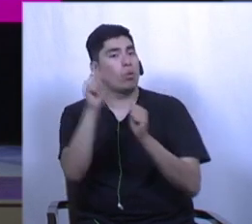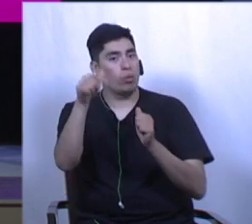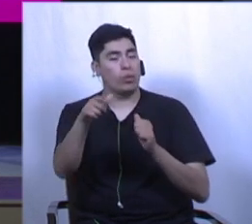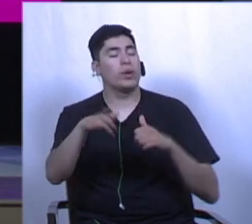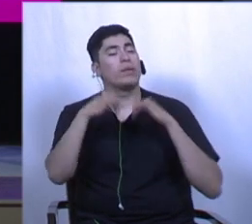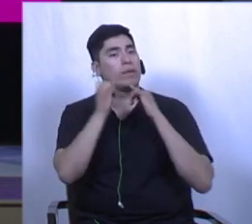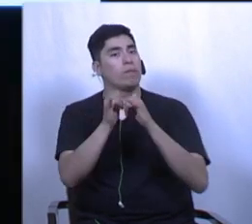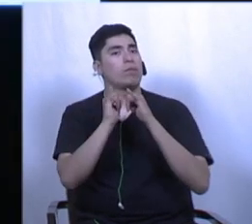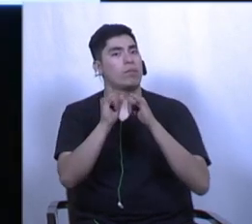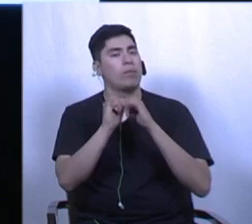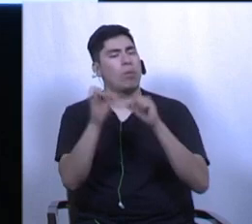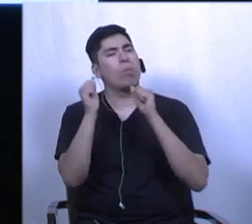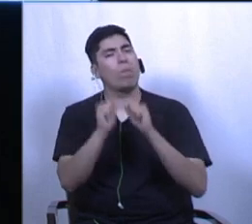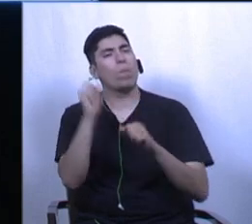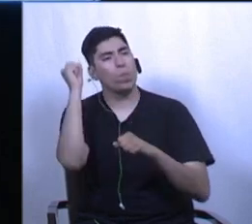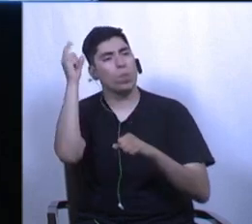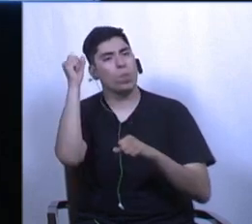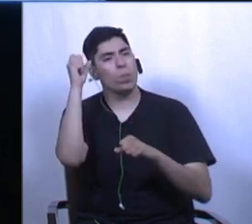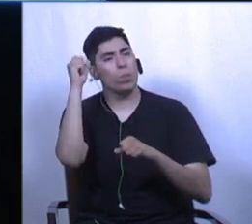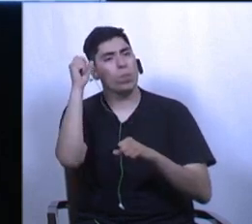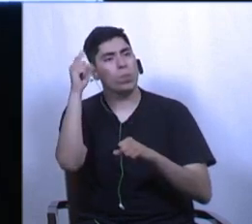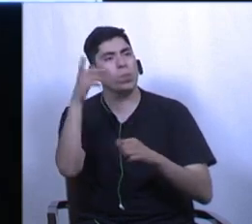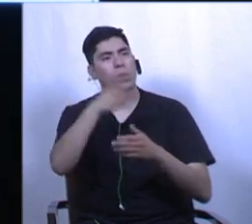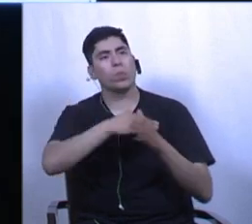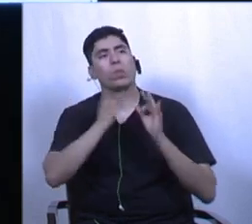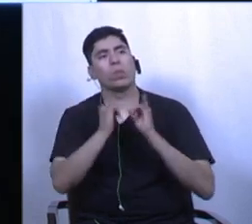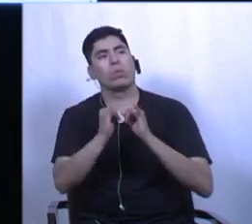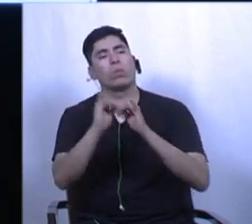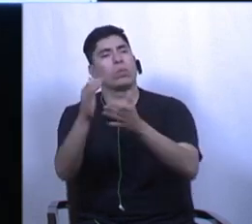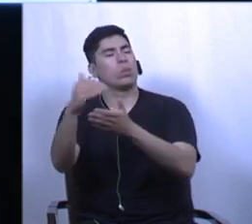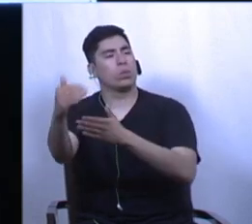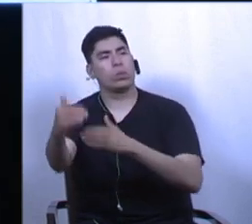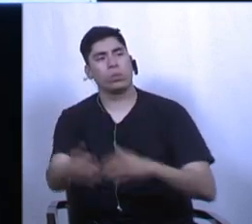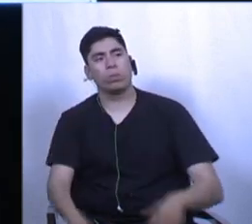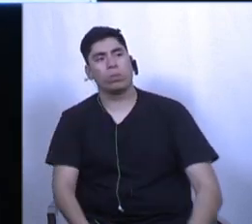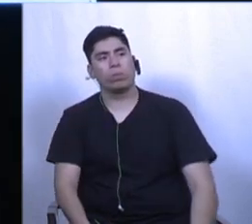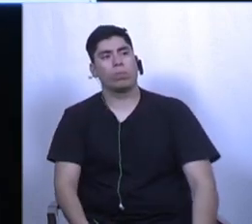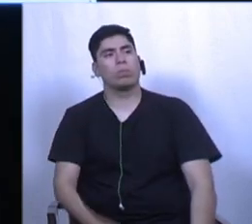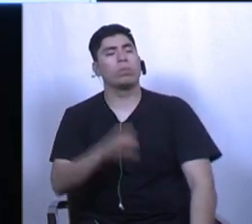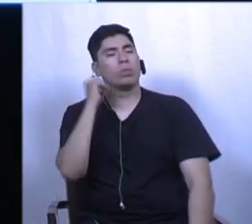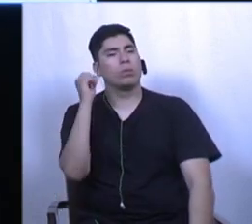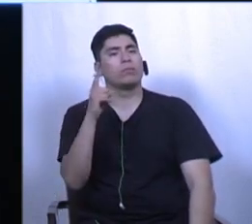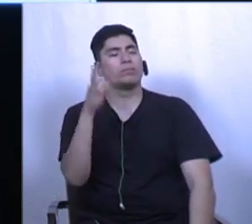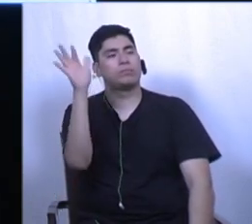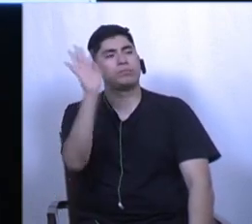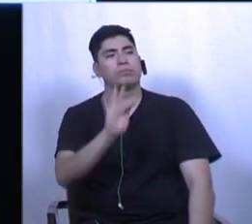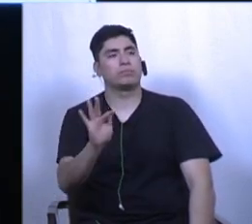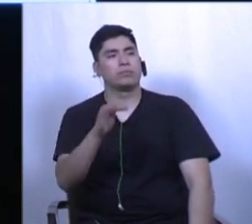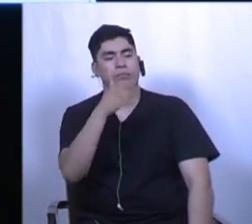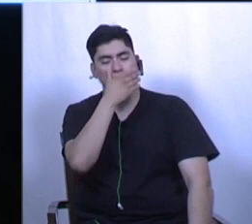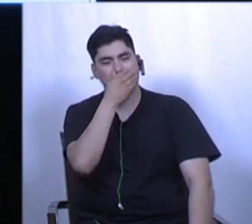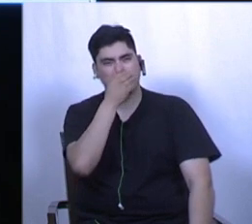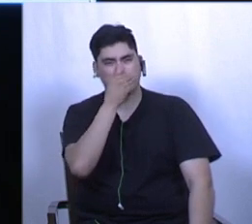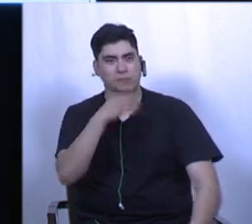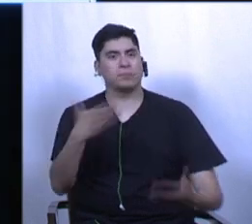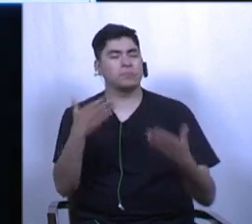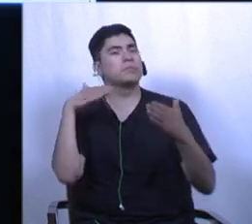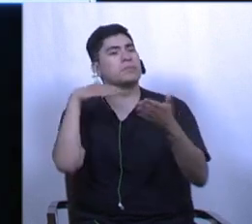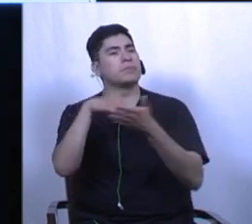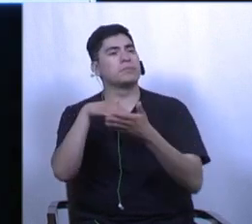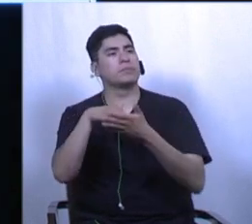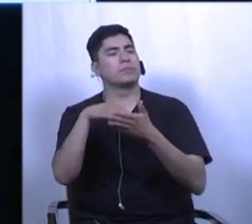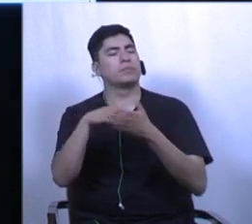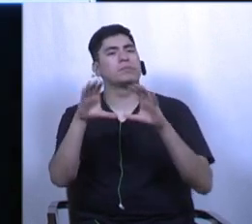podemos entender el funcionamiento de los microbios, no solamente los nombres de los microbios, sino que cuál es su función y cómo afectarán al planeta y